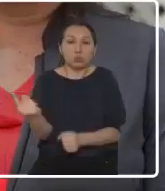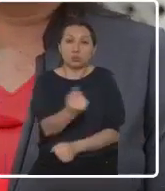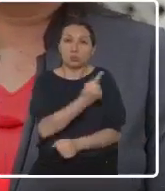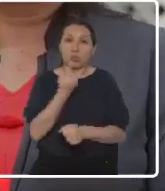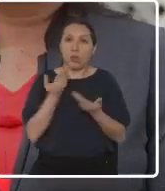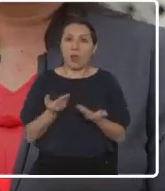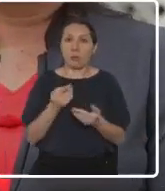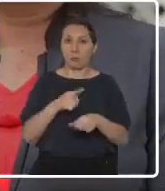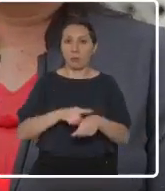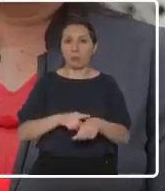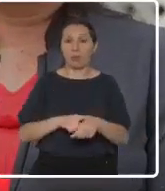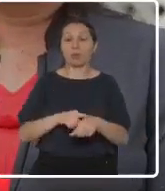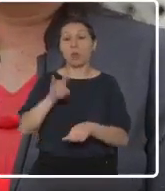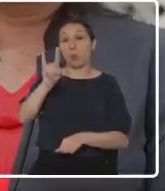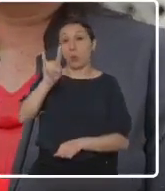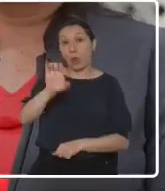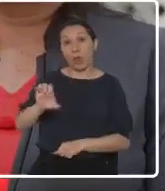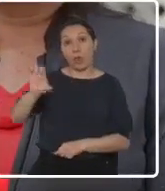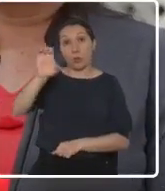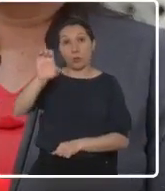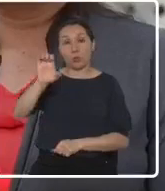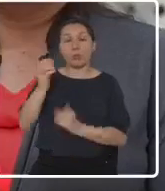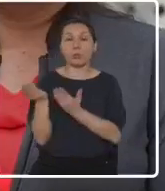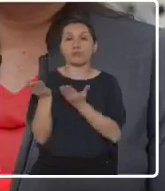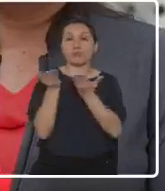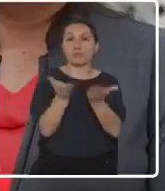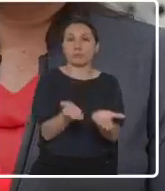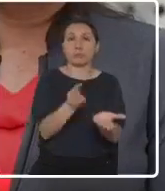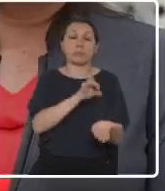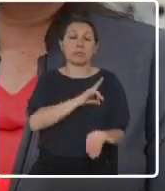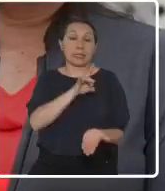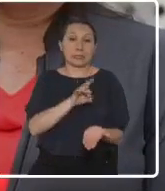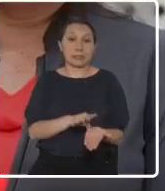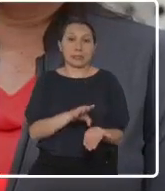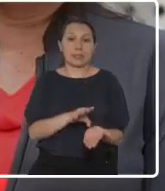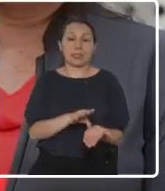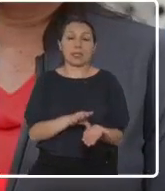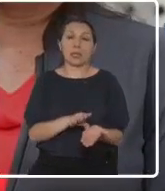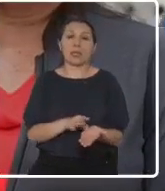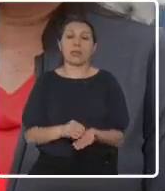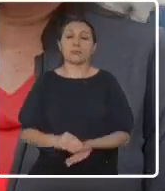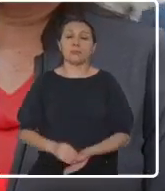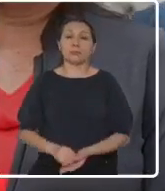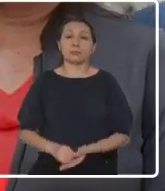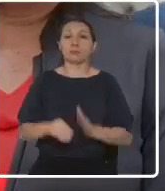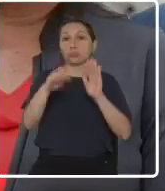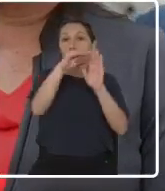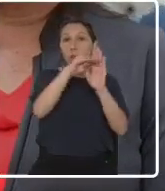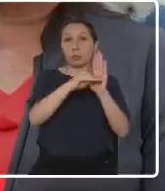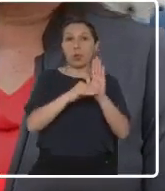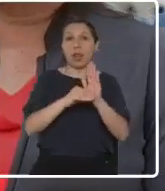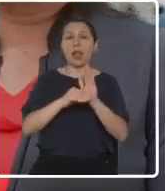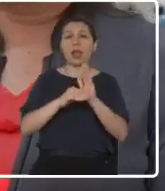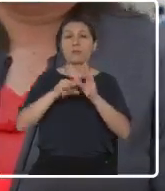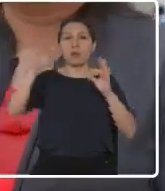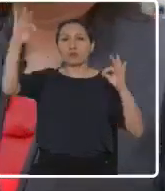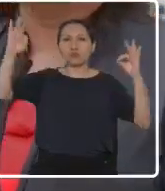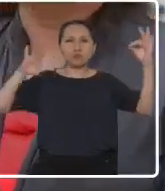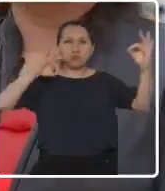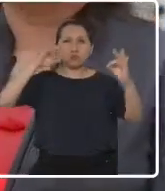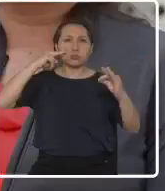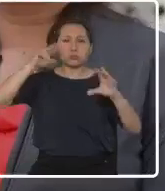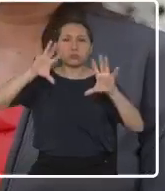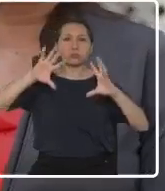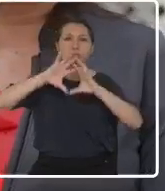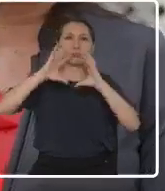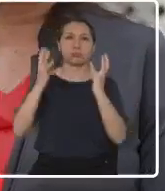todos. La Unión Europea ha puesto a disposición de nuestro país un programa satelital de monitoreo de